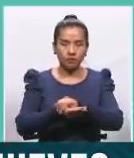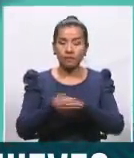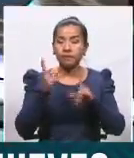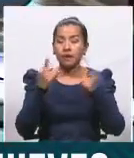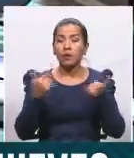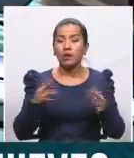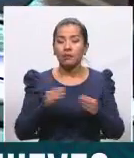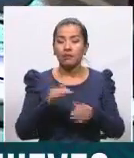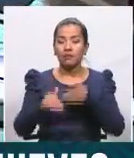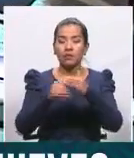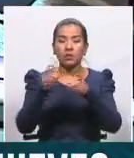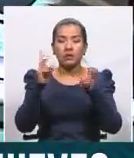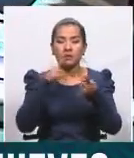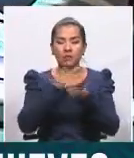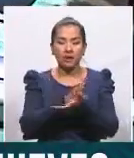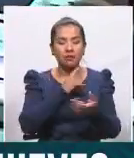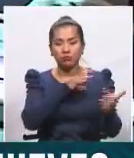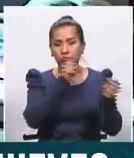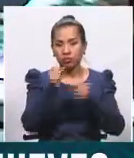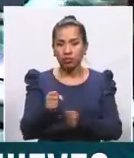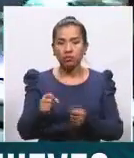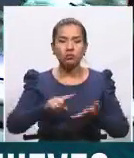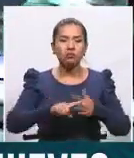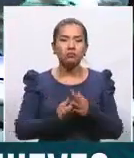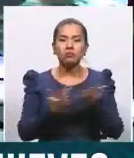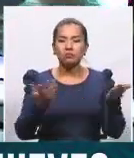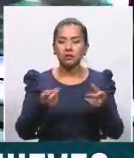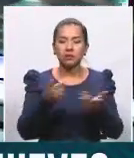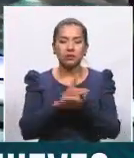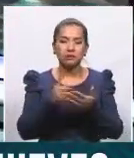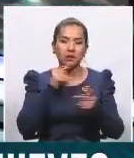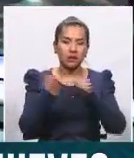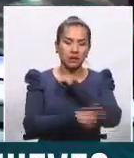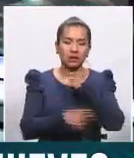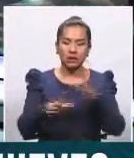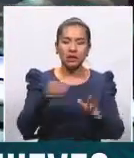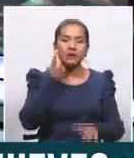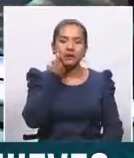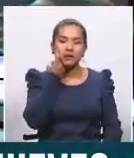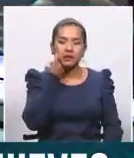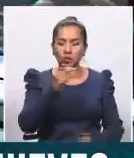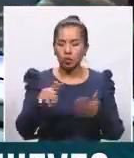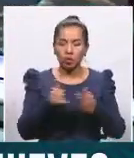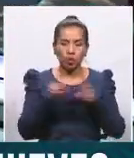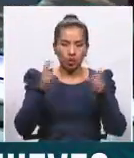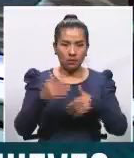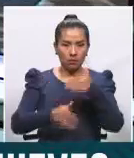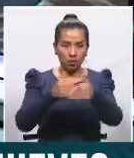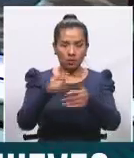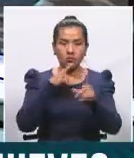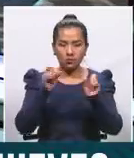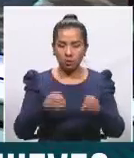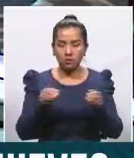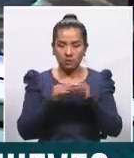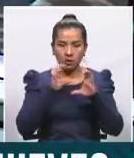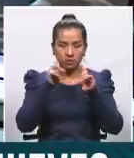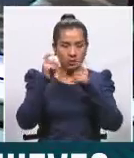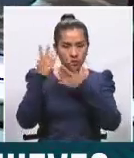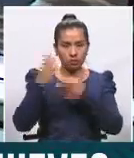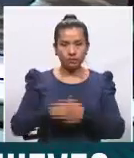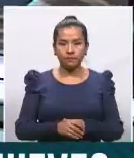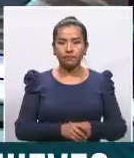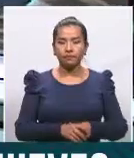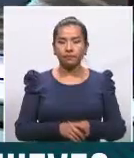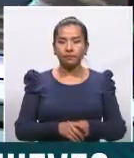el proceso de extradición partiría a partir de esa sentencia recién. Todo ese proceso, podría comunicarnos los detalles, por favor.